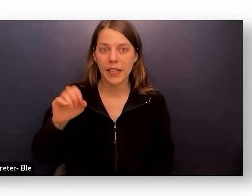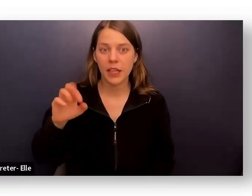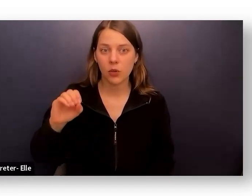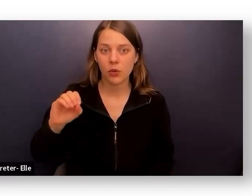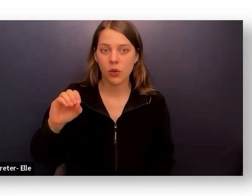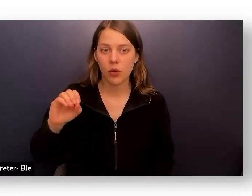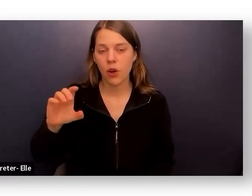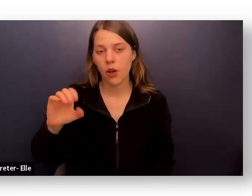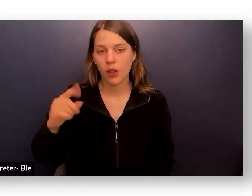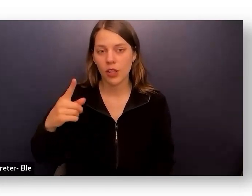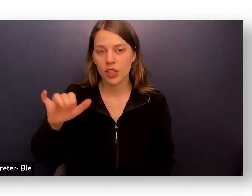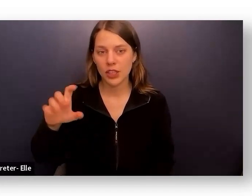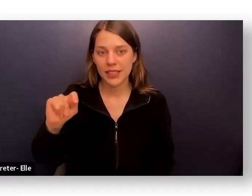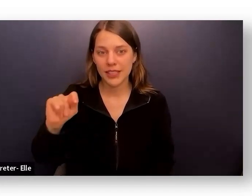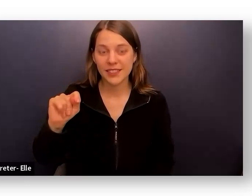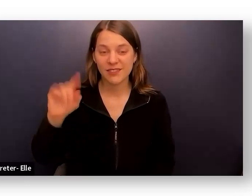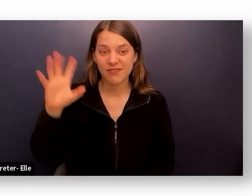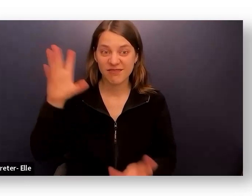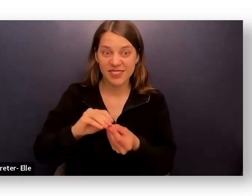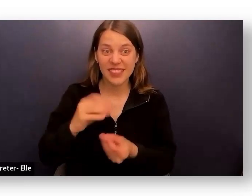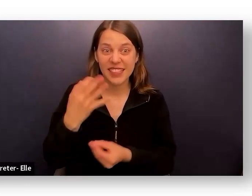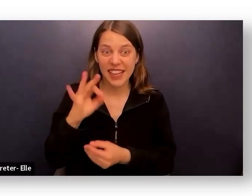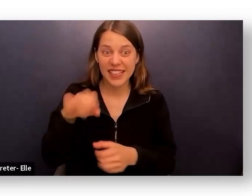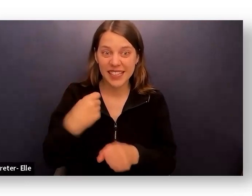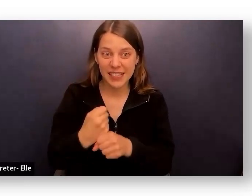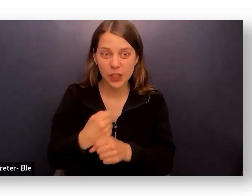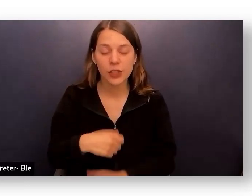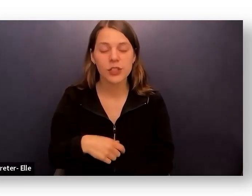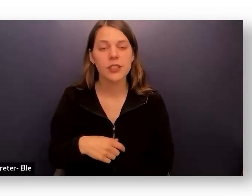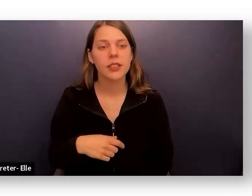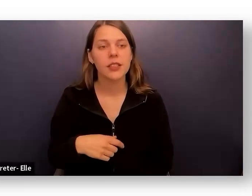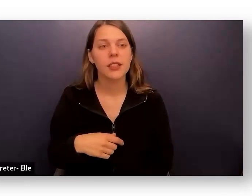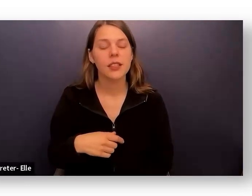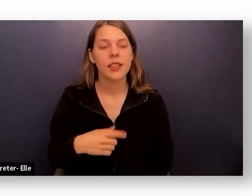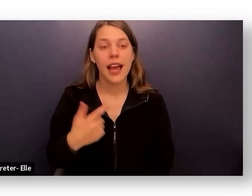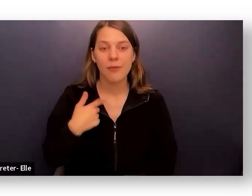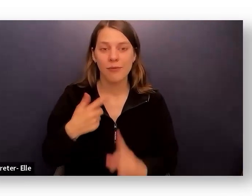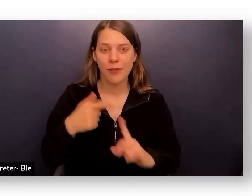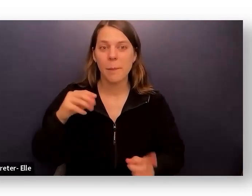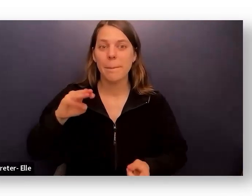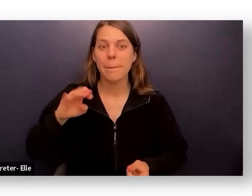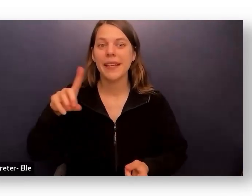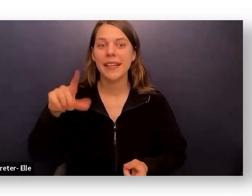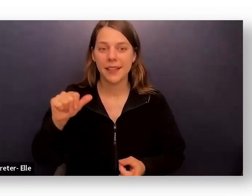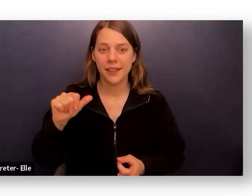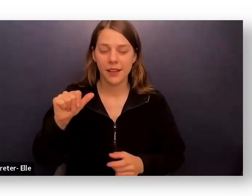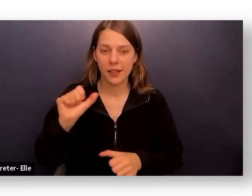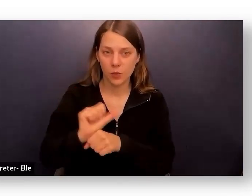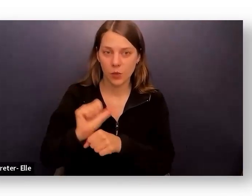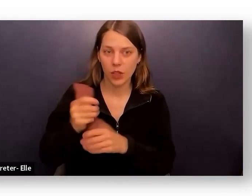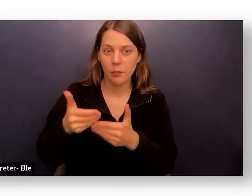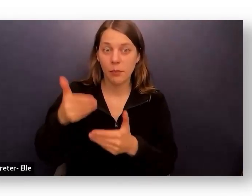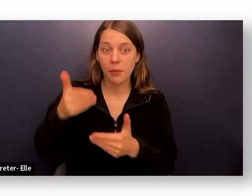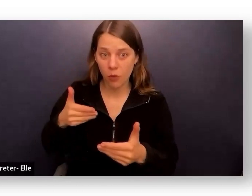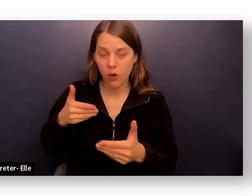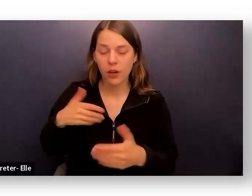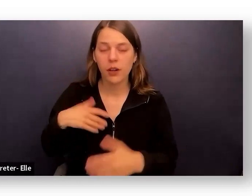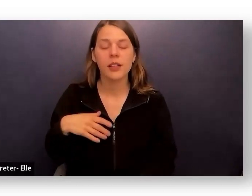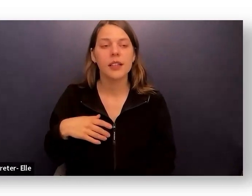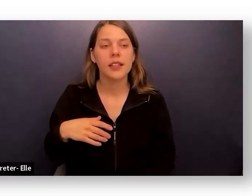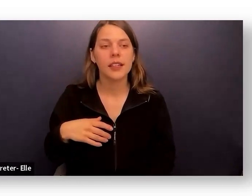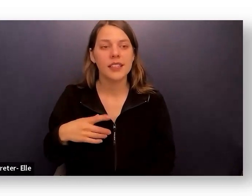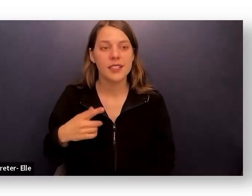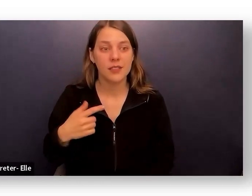hacemos. Yo personalmente tengo 19 años trabajando en meteorología, principalmente trabajando